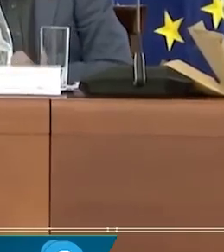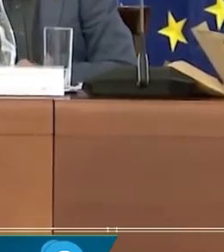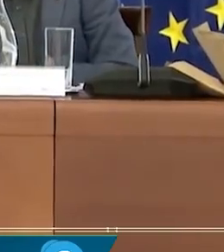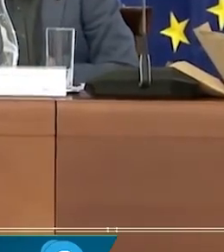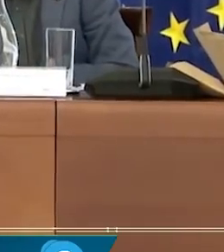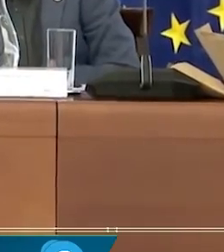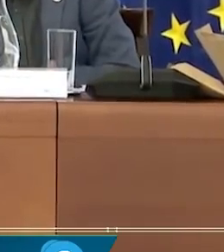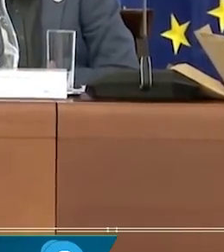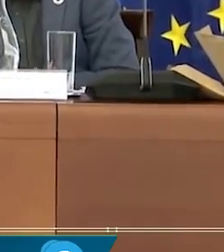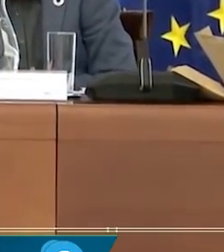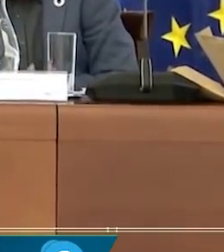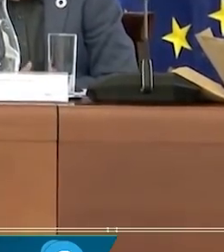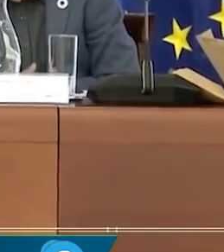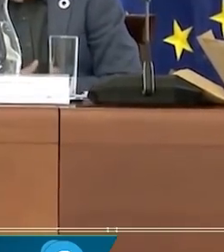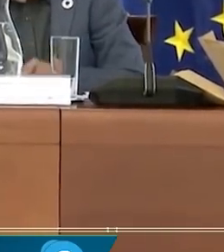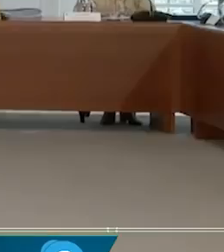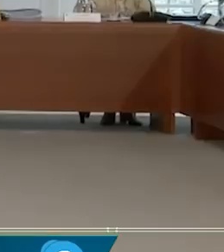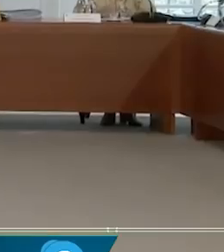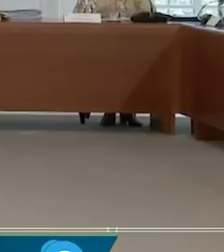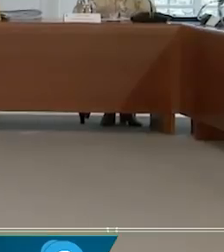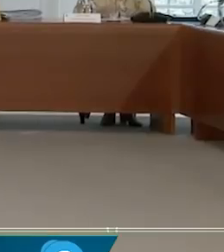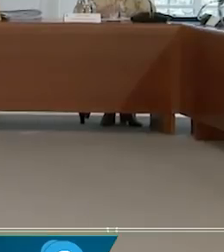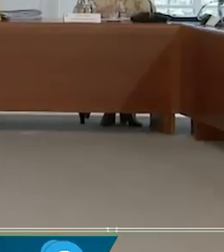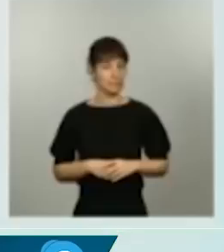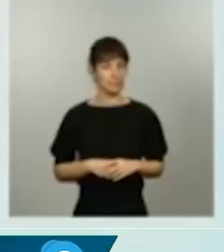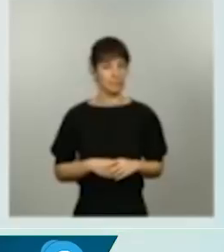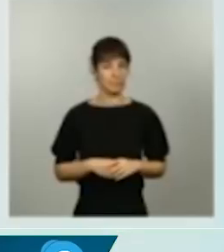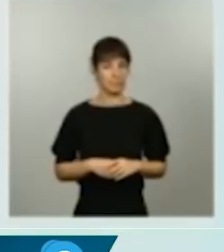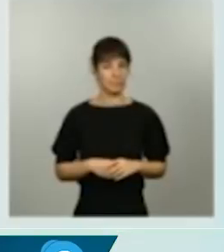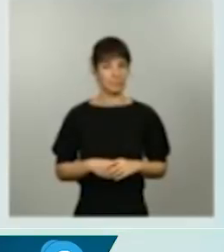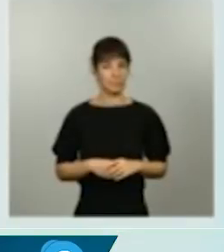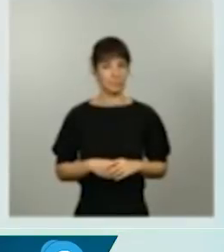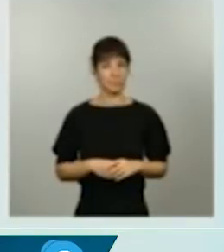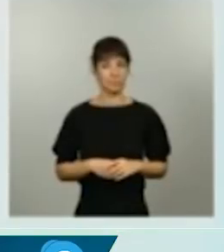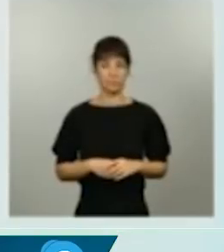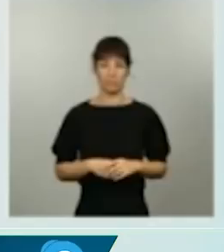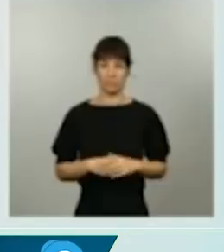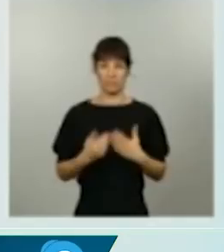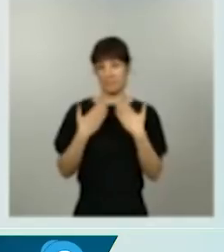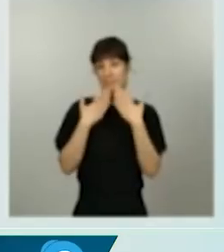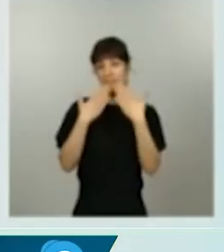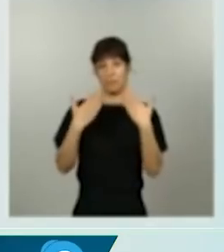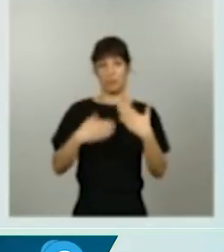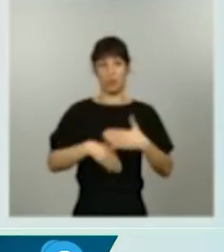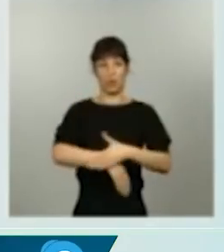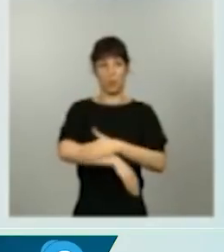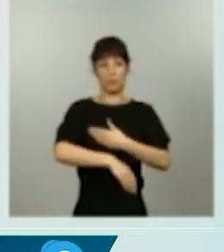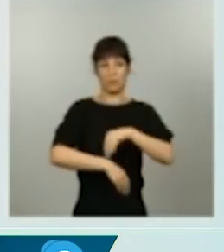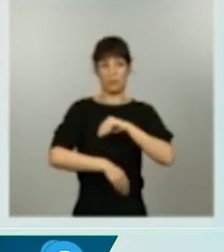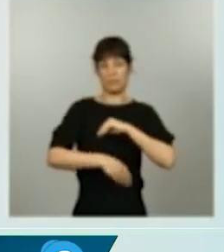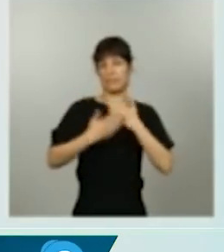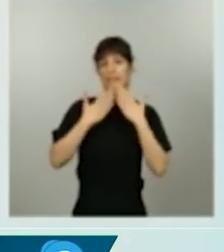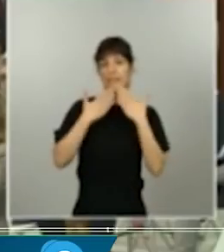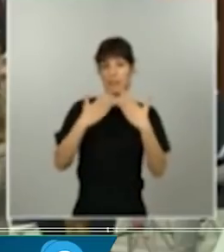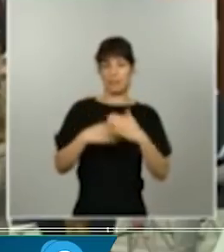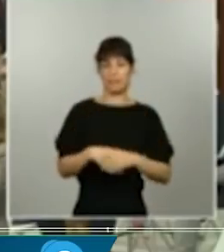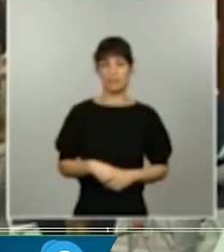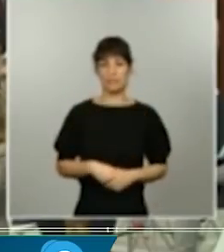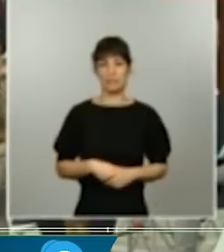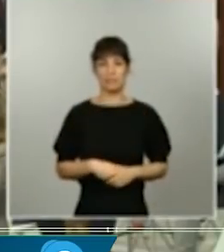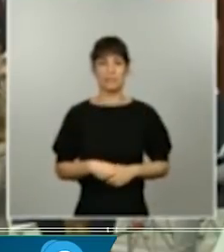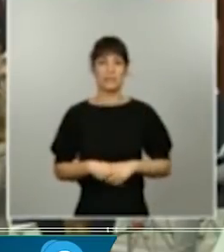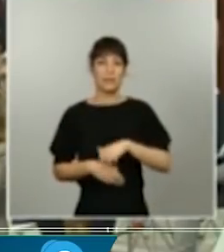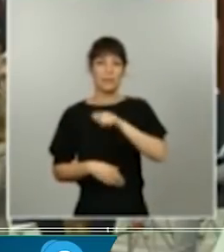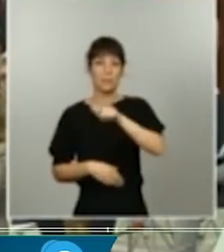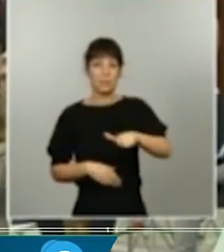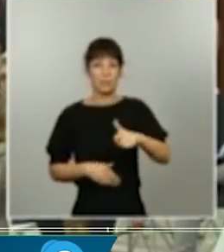para reequilibrar un poco el discurso, pero inmediatamente abortó y tampoco se tuvo después demasiado